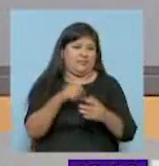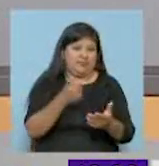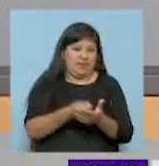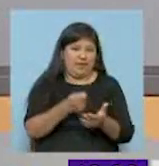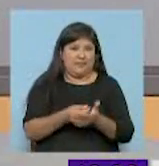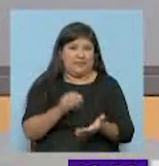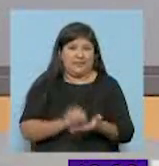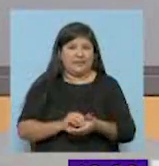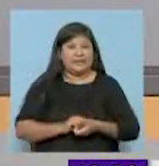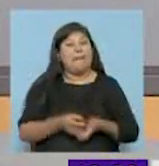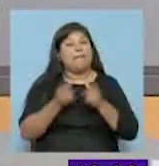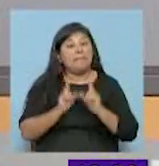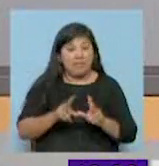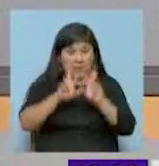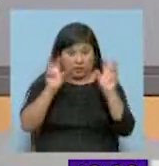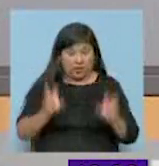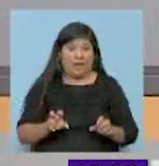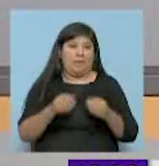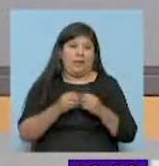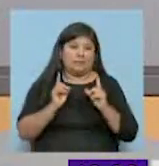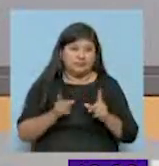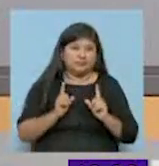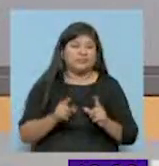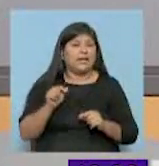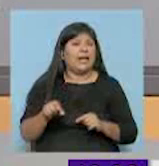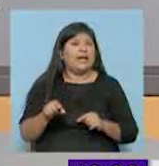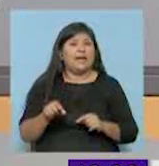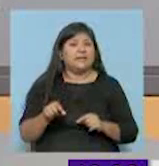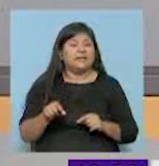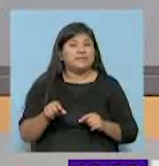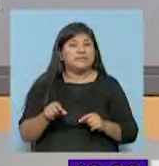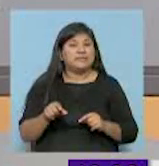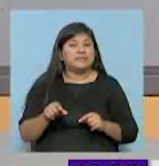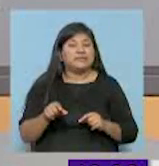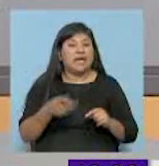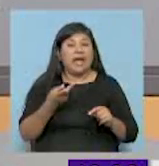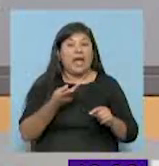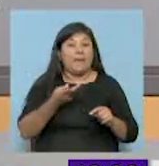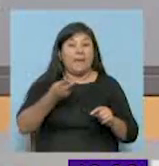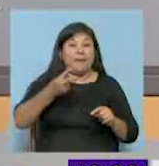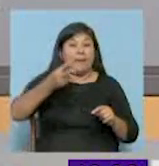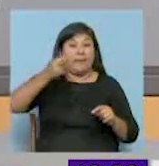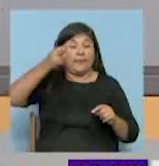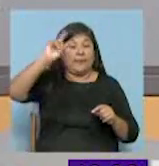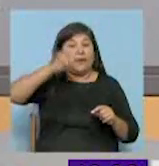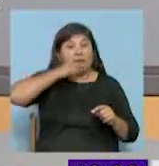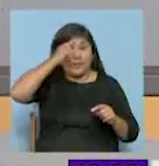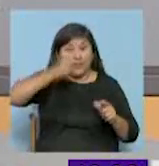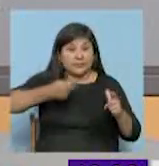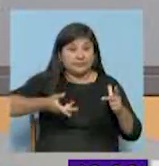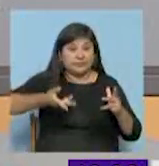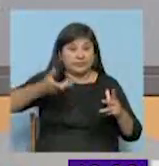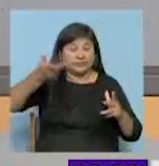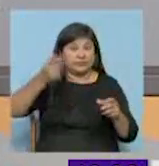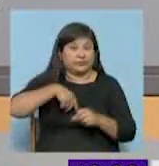Siguiendo con el mismo tema, por el desmedido aumento en el importe de las cuotas de planes de ahorro,